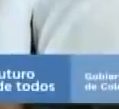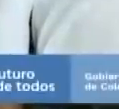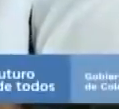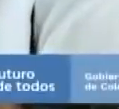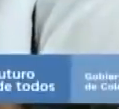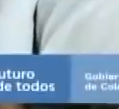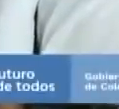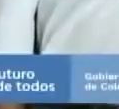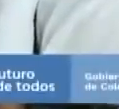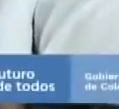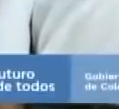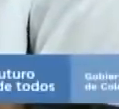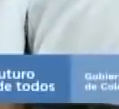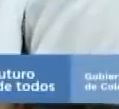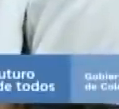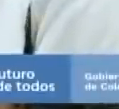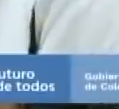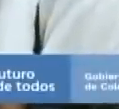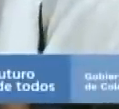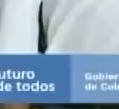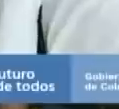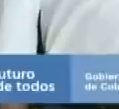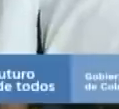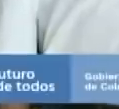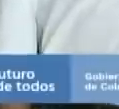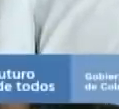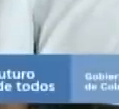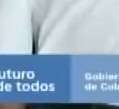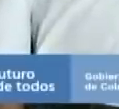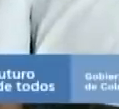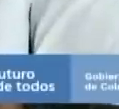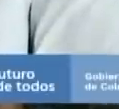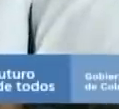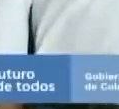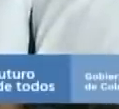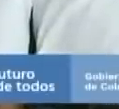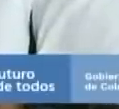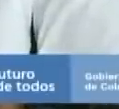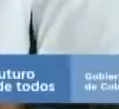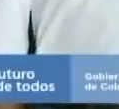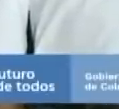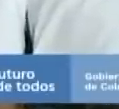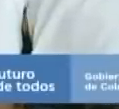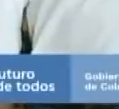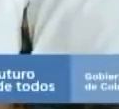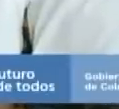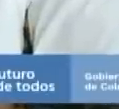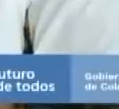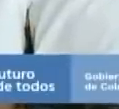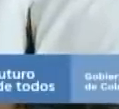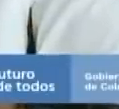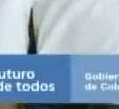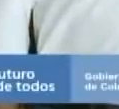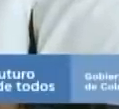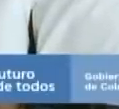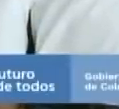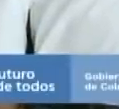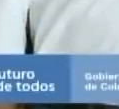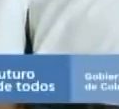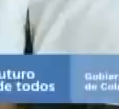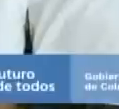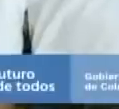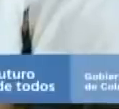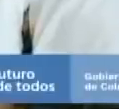sotto voce la han llamado la silla no solamente ha dado la instrucción de hacer visible a todos los criminales detrás de esa